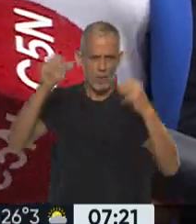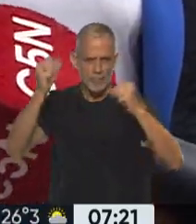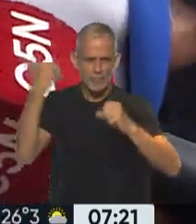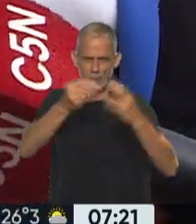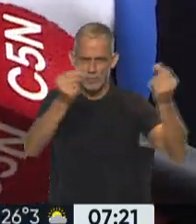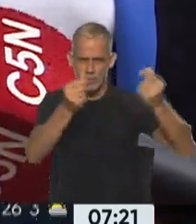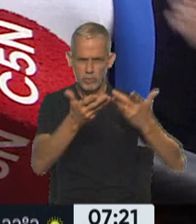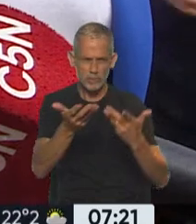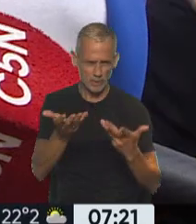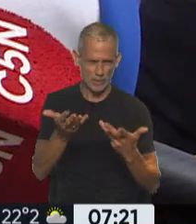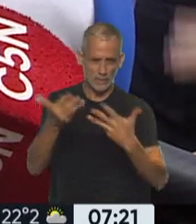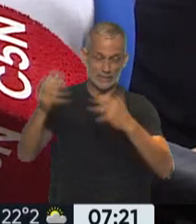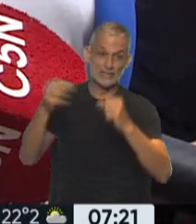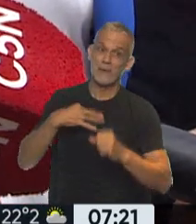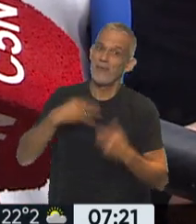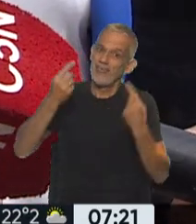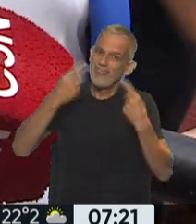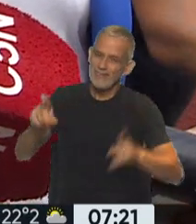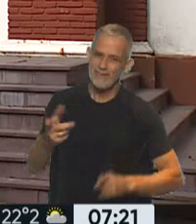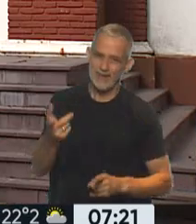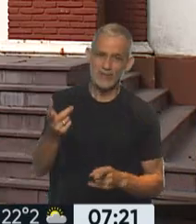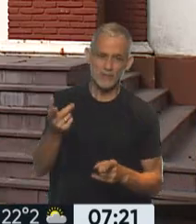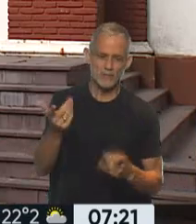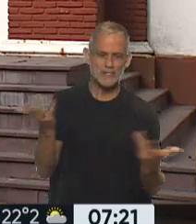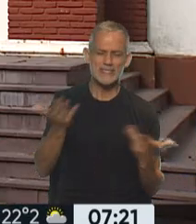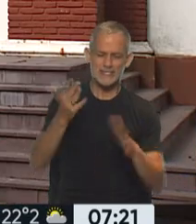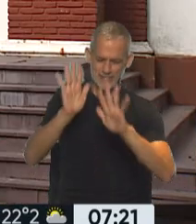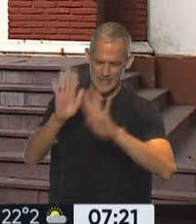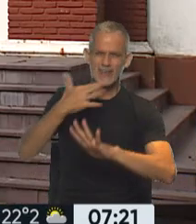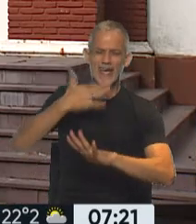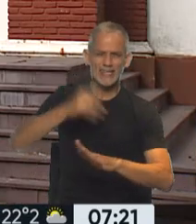es, se entienda como debe entenderse.